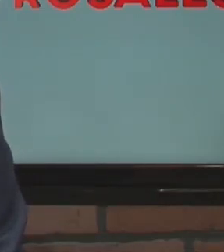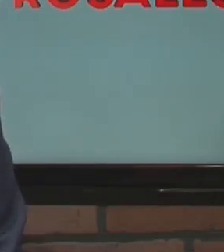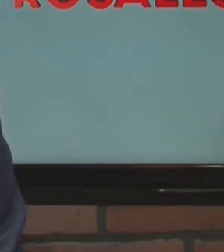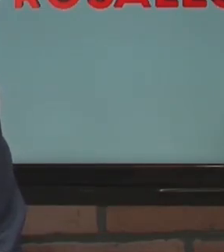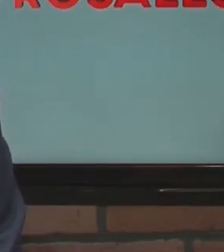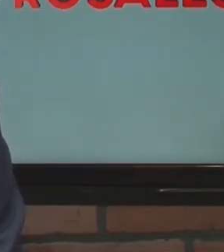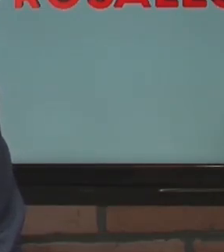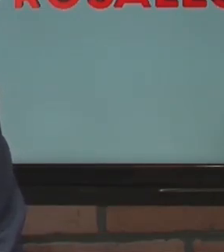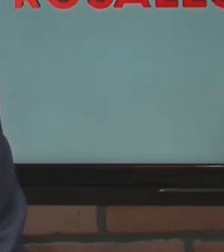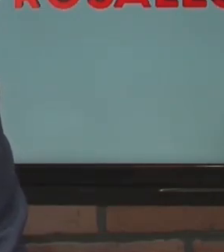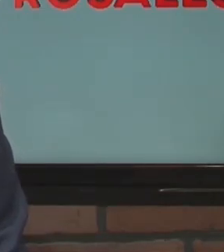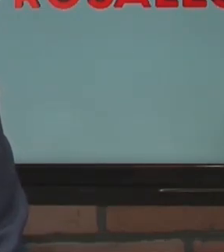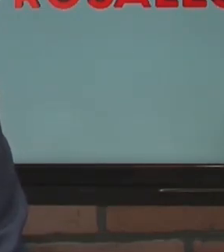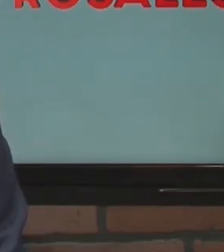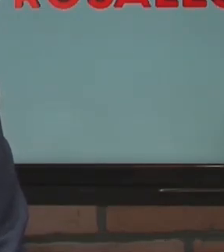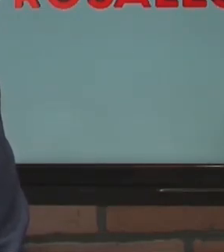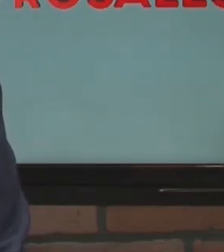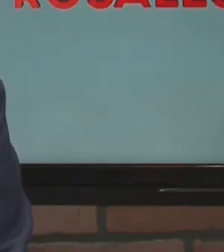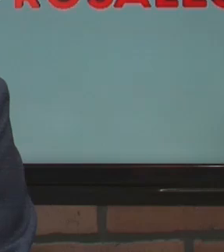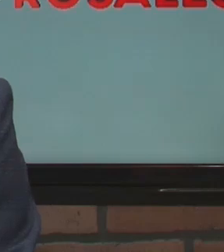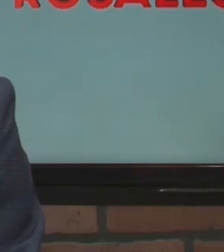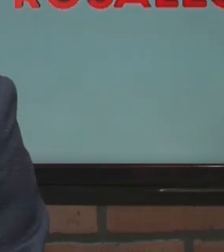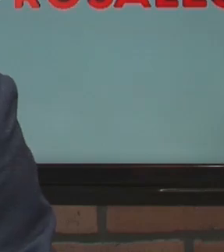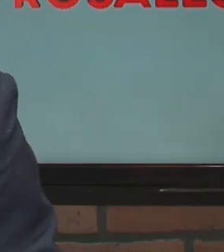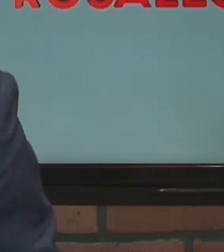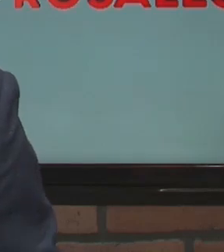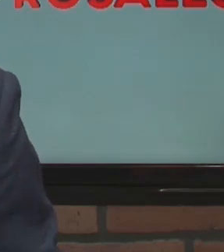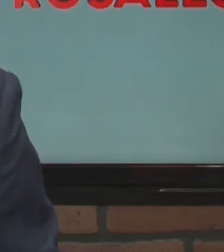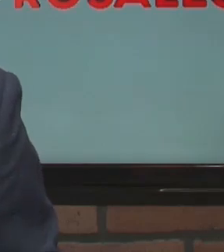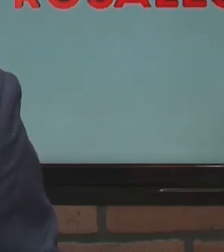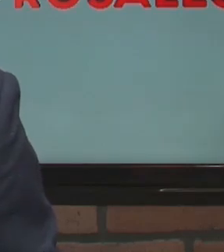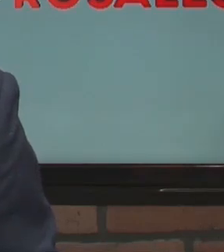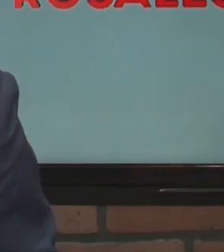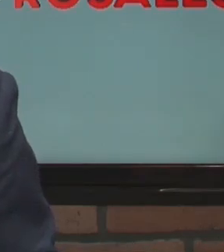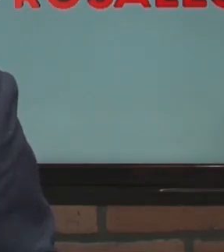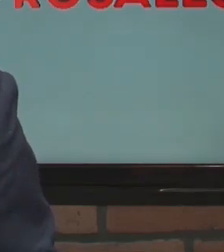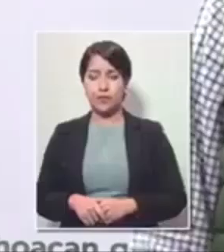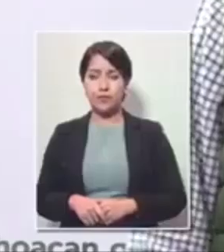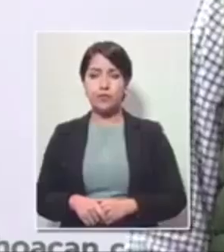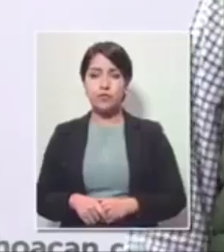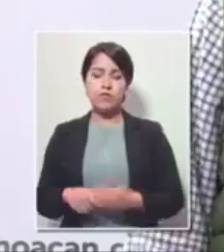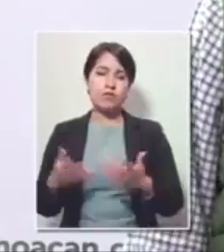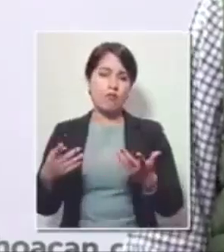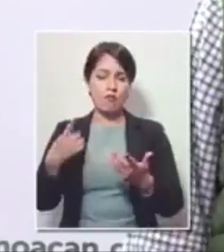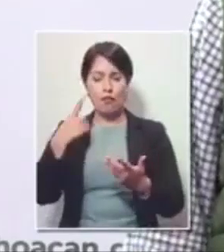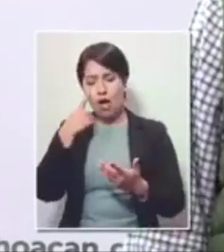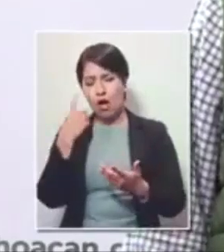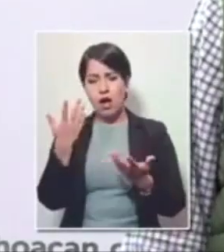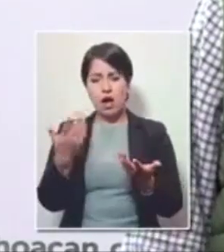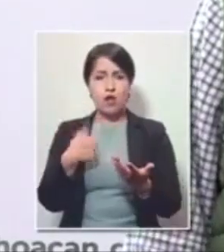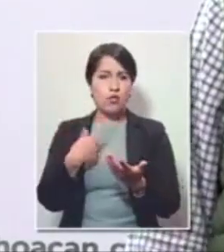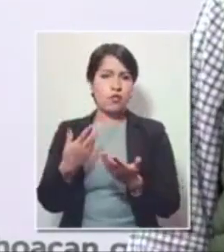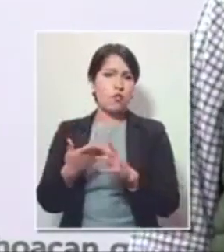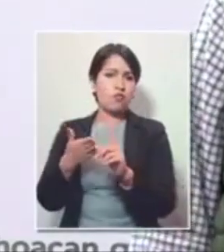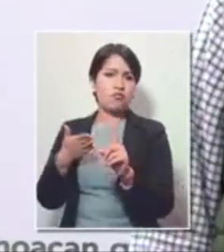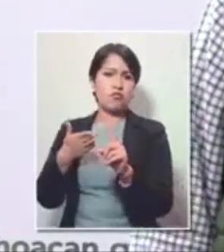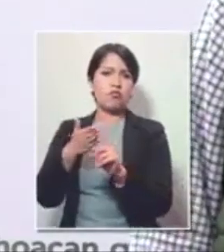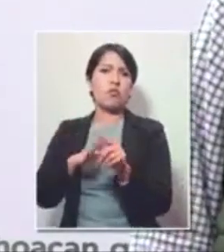órganos del Estado. Y entonces sí, que Dios nos agarre confesados. Nuestro principal